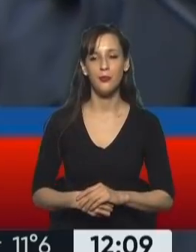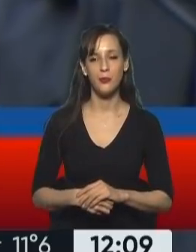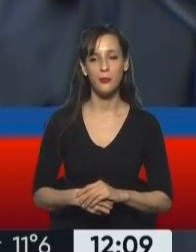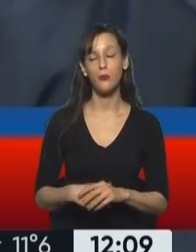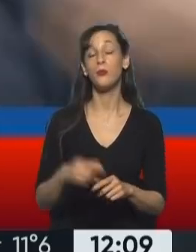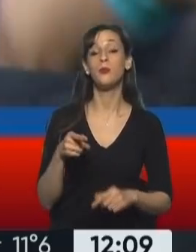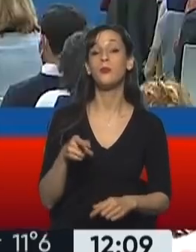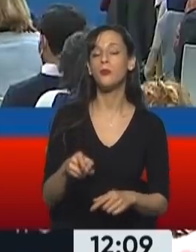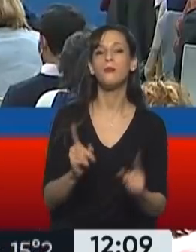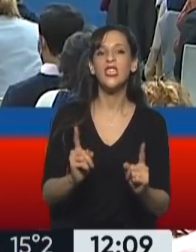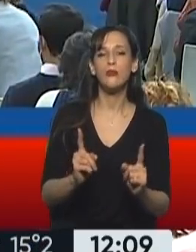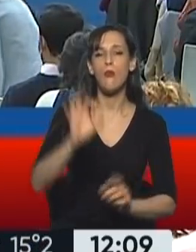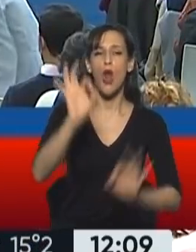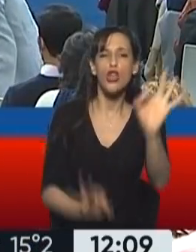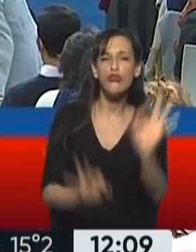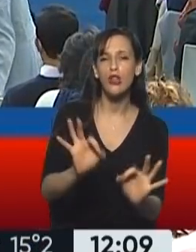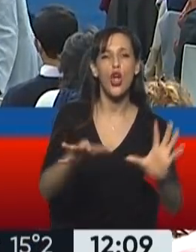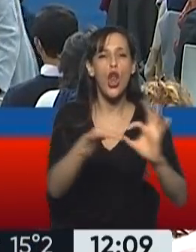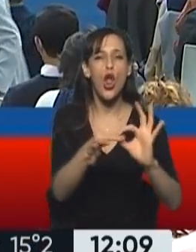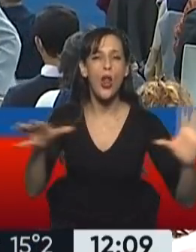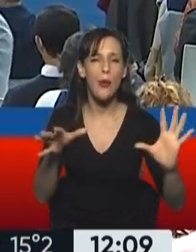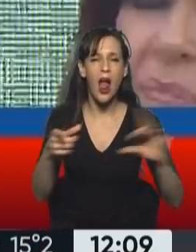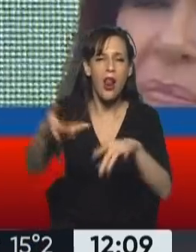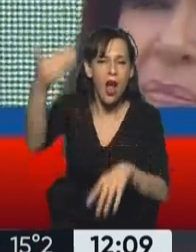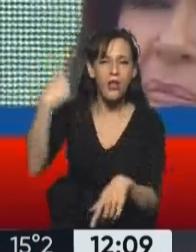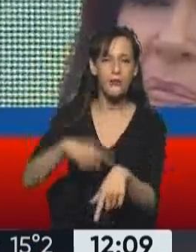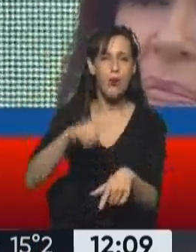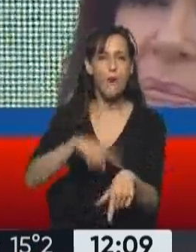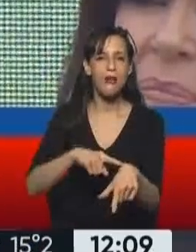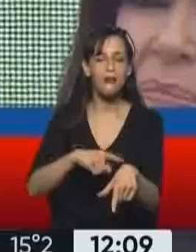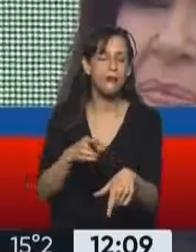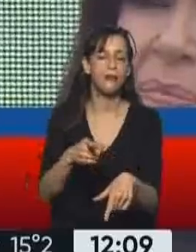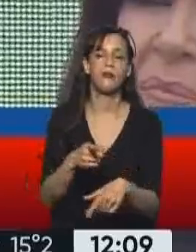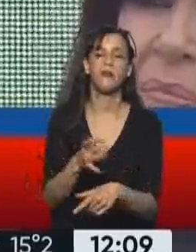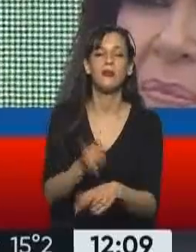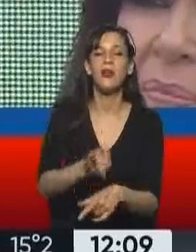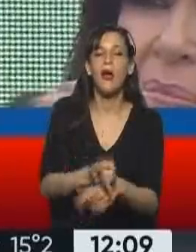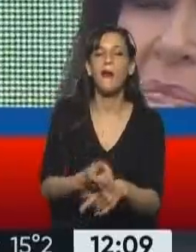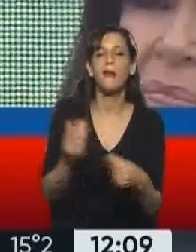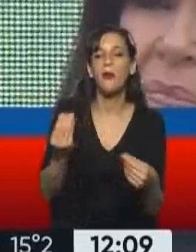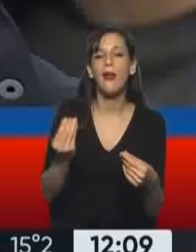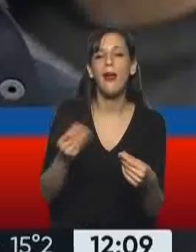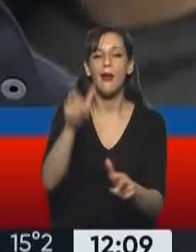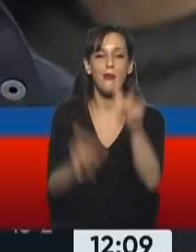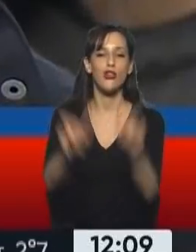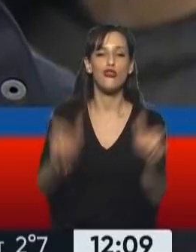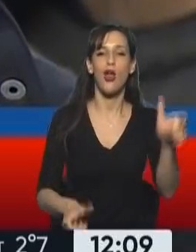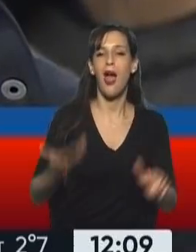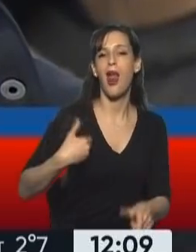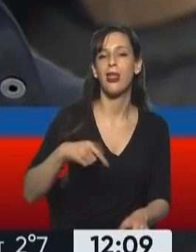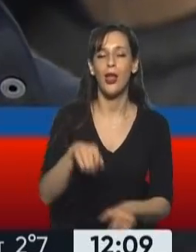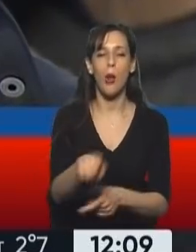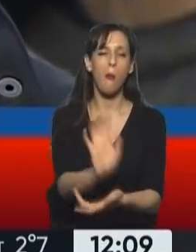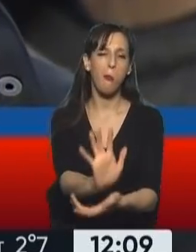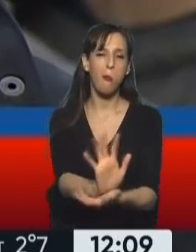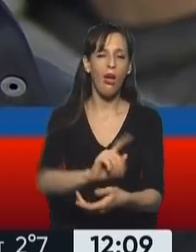Todos los proyectos neoliberales del momento siempre apuntaban que los argentinos y las argentinas no sabemos hacer las